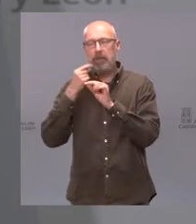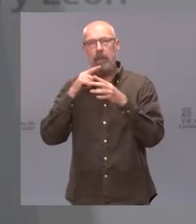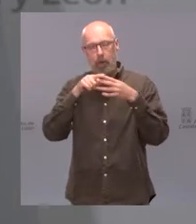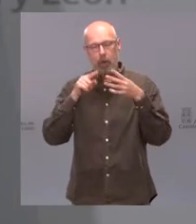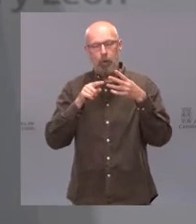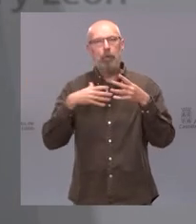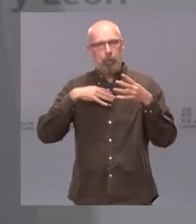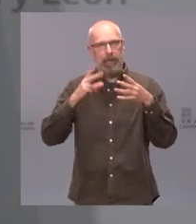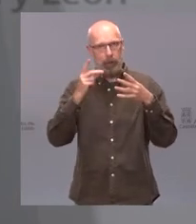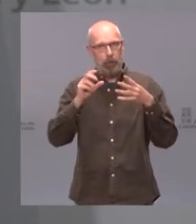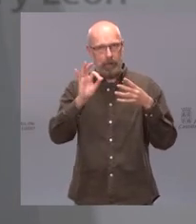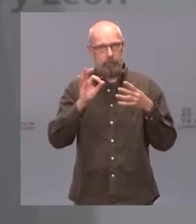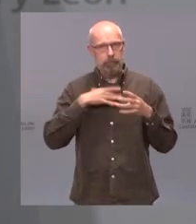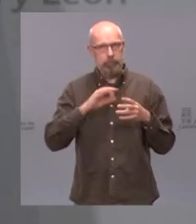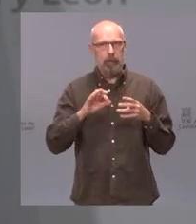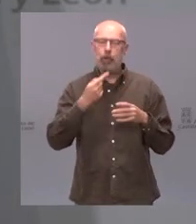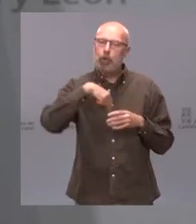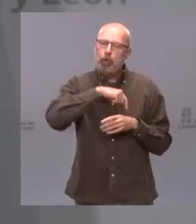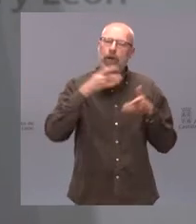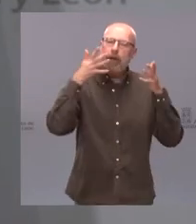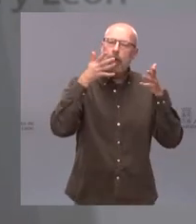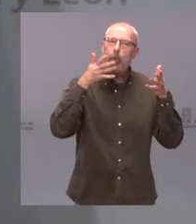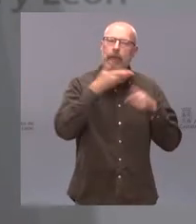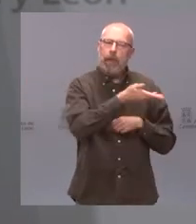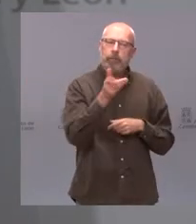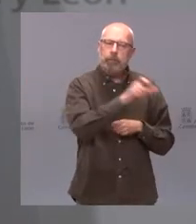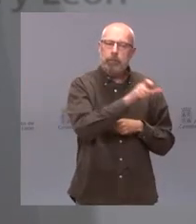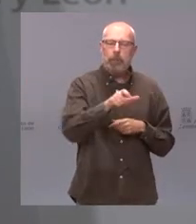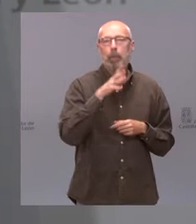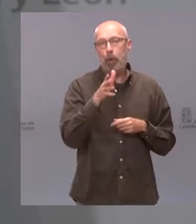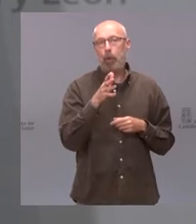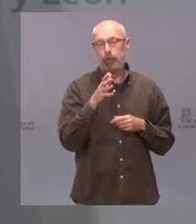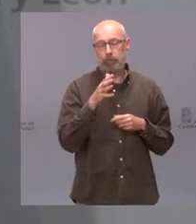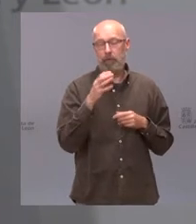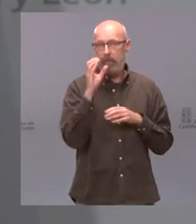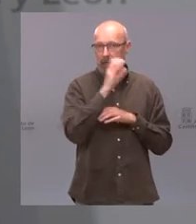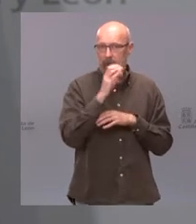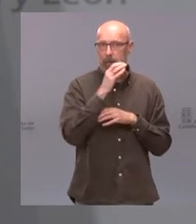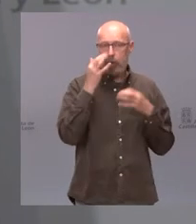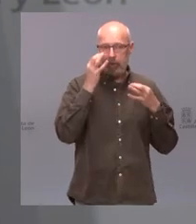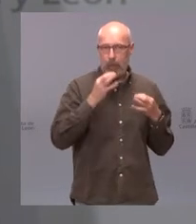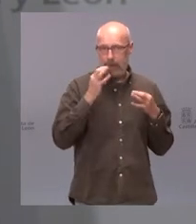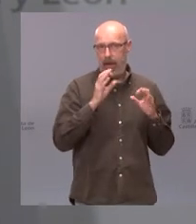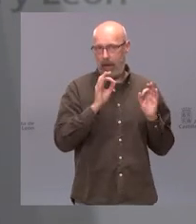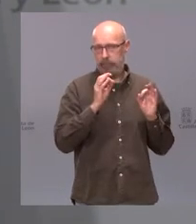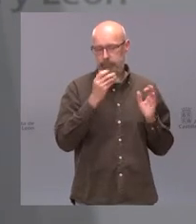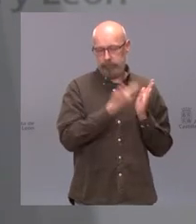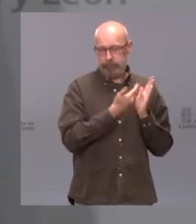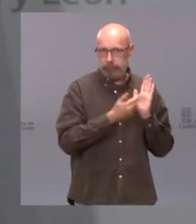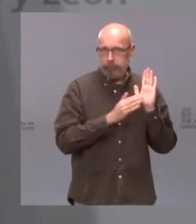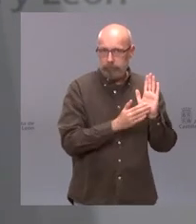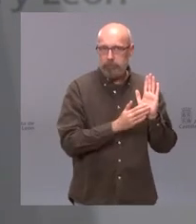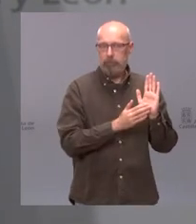y recomendar a nuestra población, desde el punto de vista científico y de seguridad y con la evidencia que tenemos en este momento,